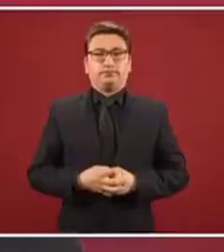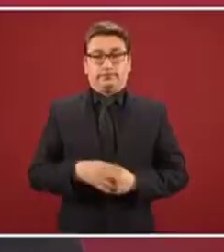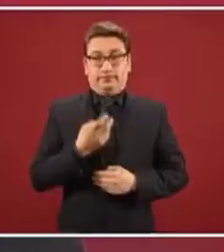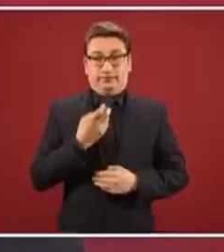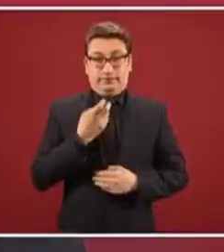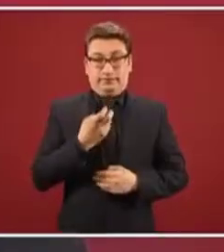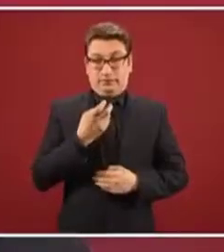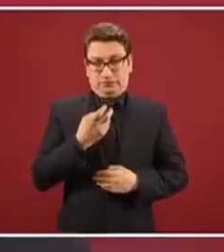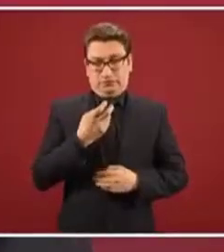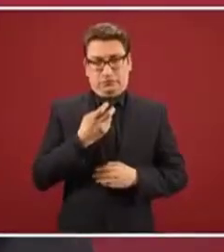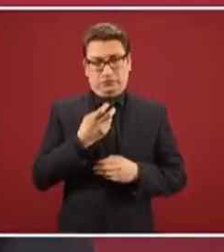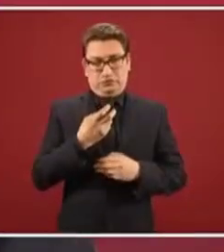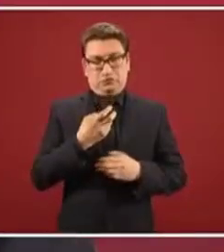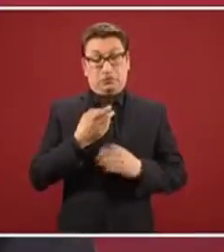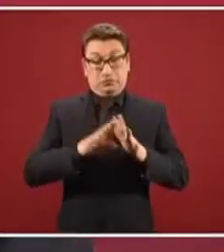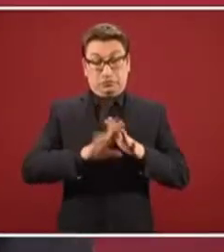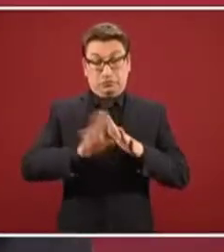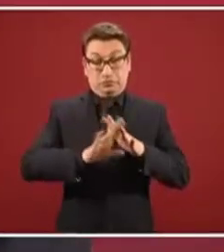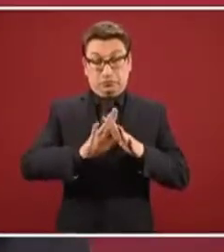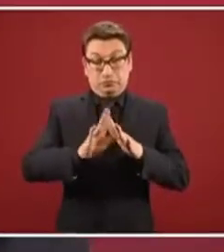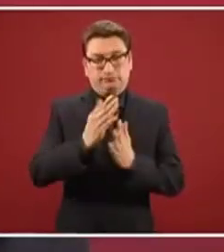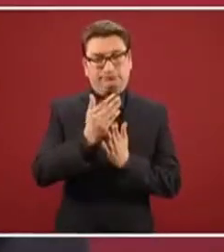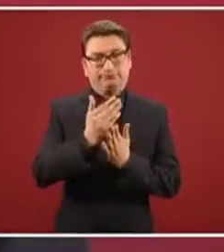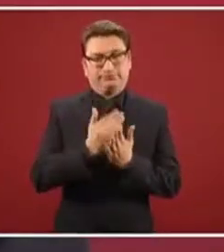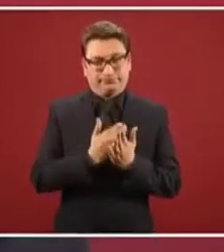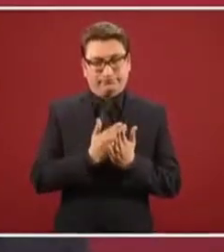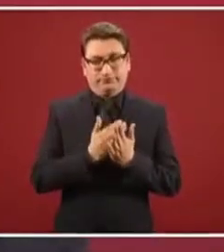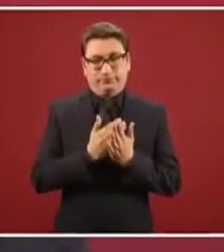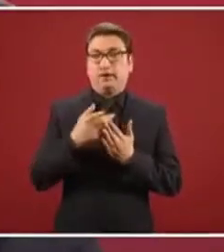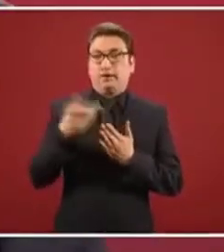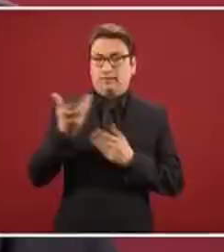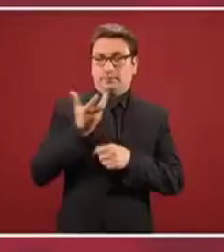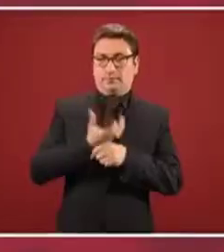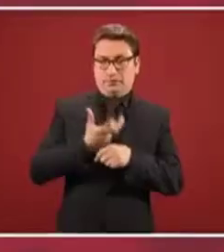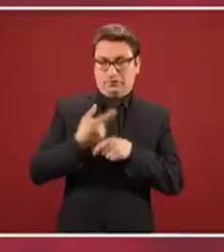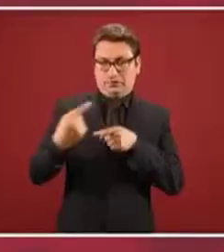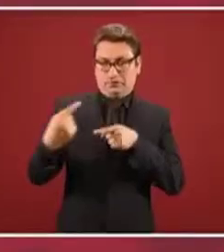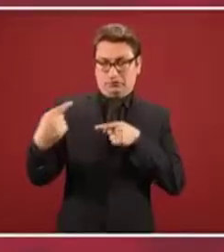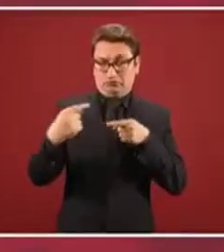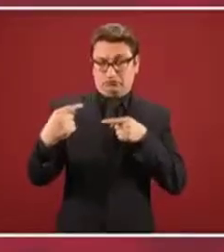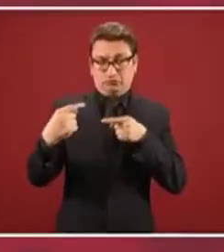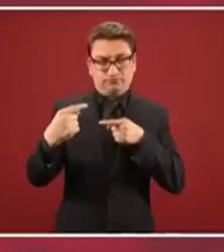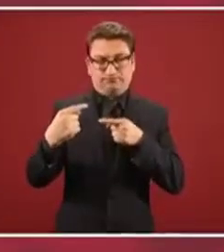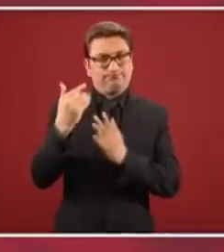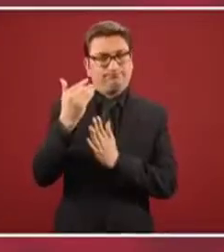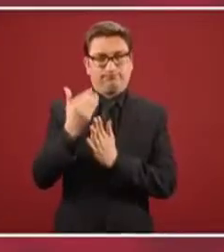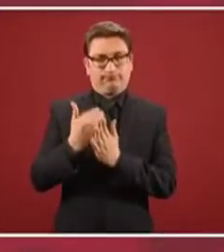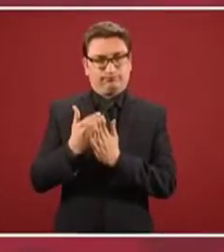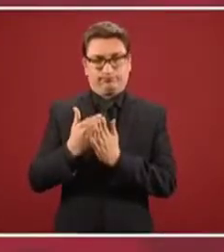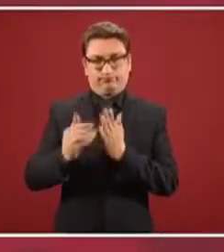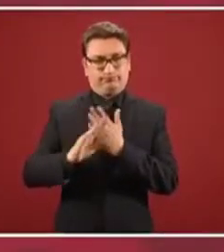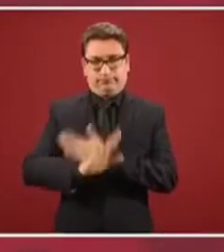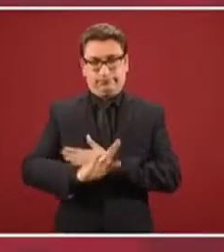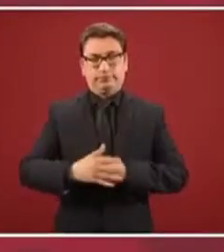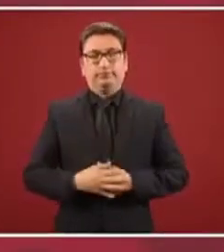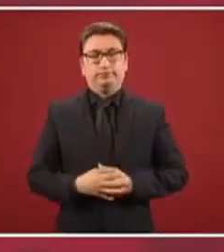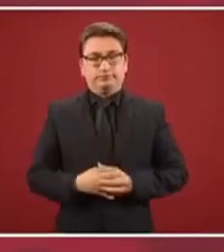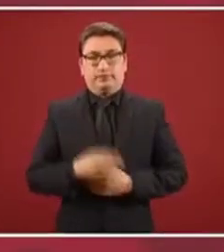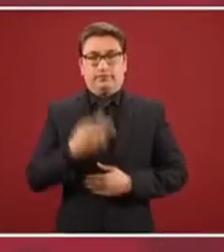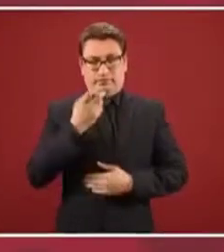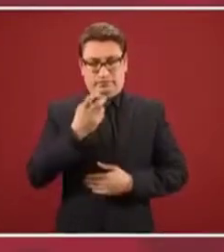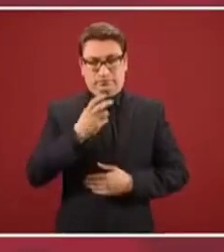esto permitió alejar el conflicto también con Estados Unidos. Entonces, tenemos